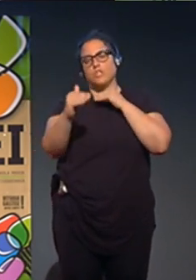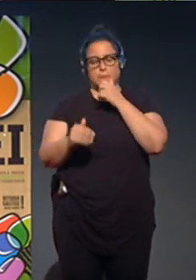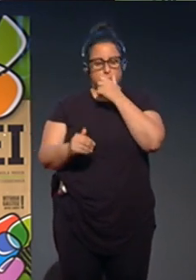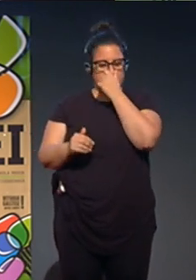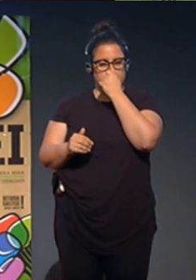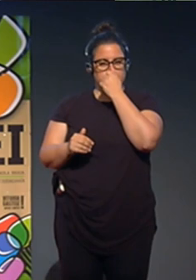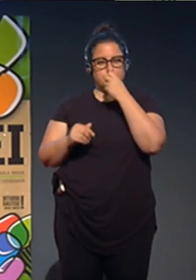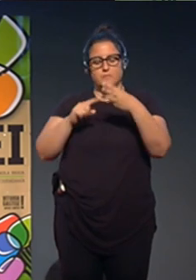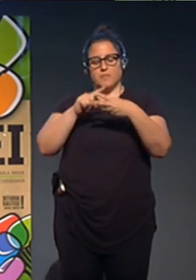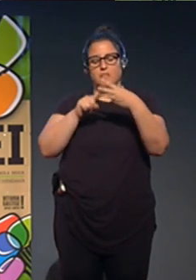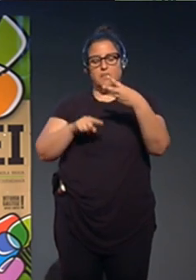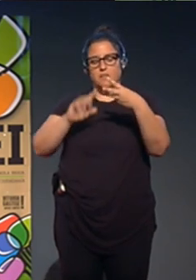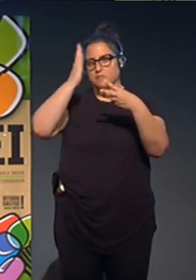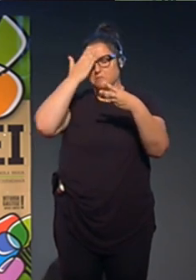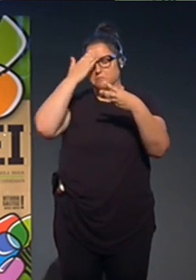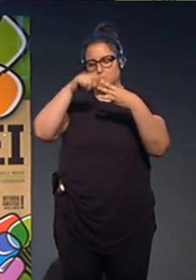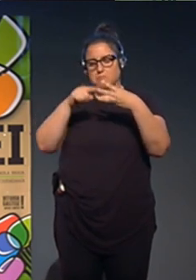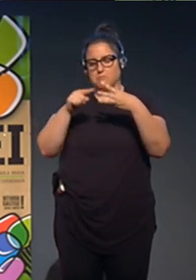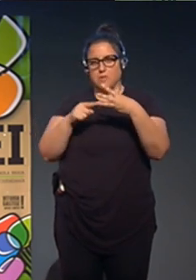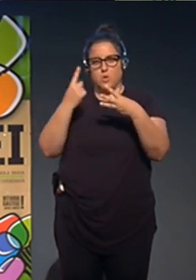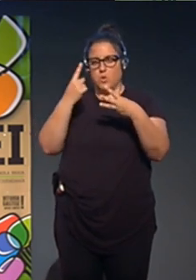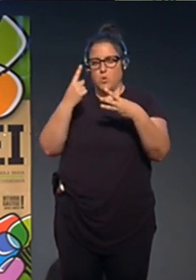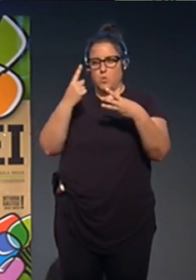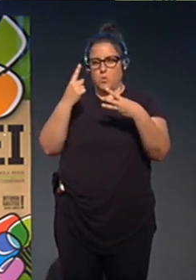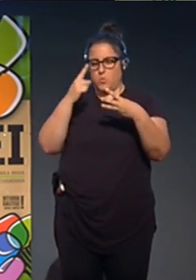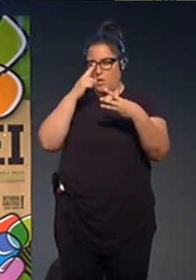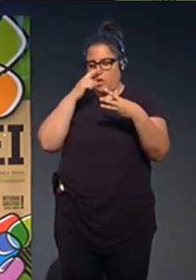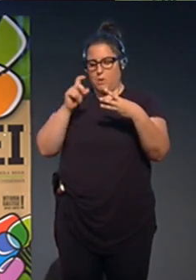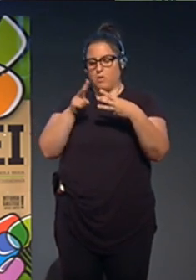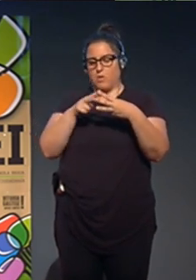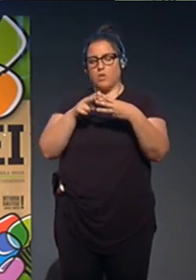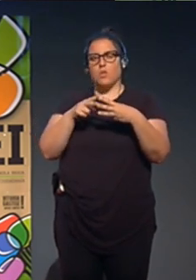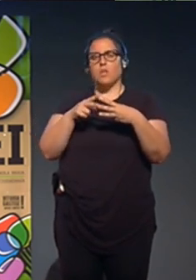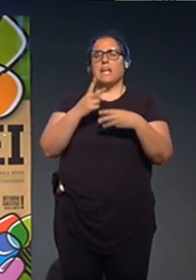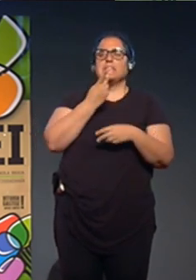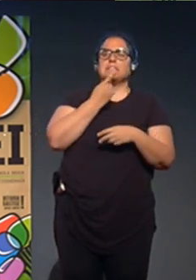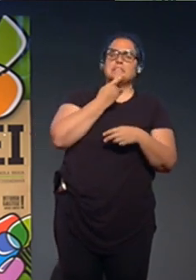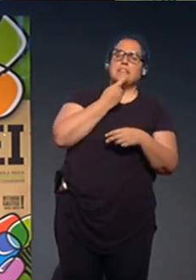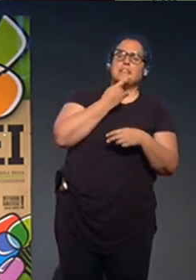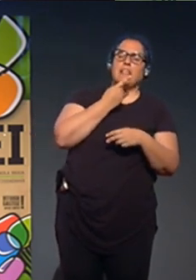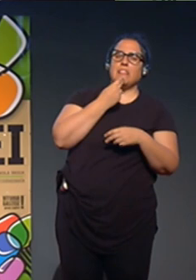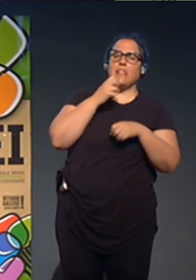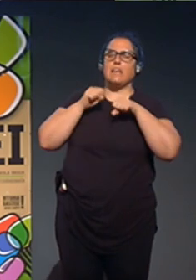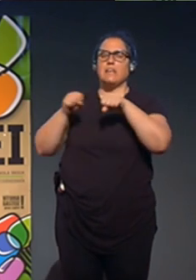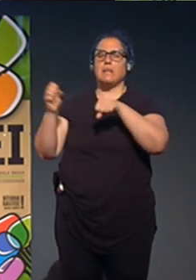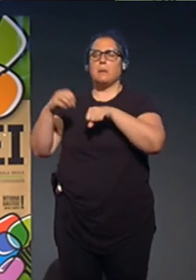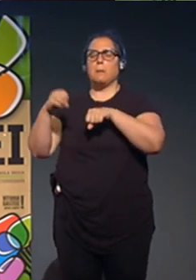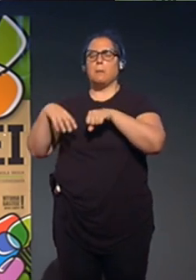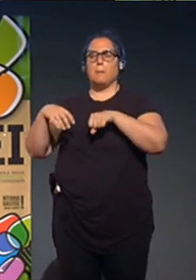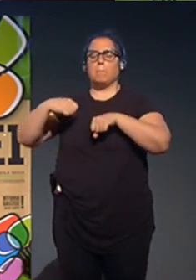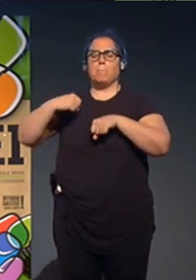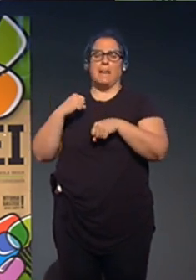las tres que encabezaban no recuerdo una de ellas pero dos las otras dos eran Banco Santander y mercadona Eh